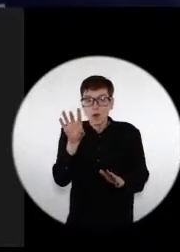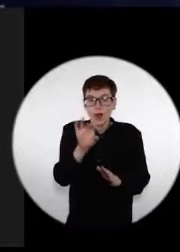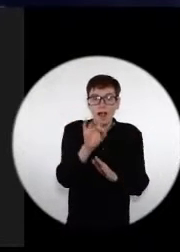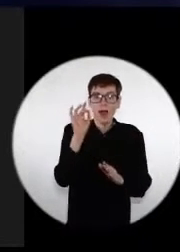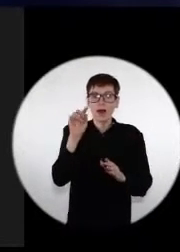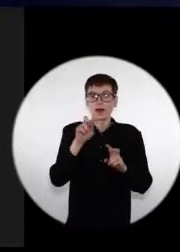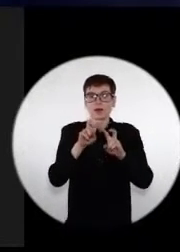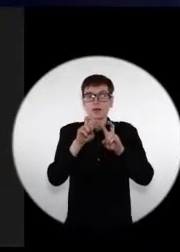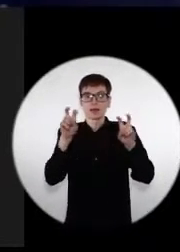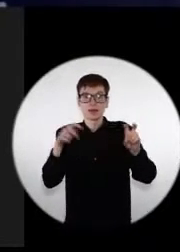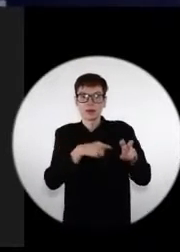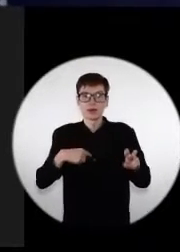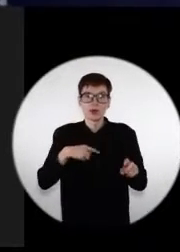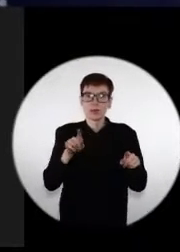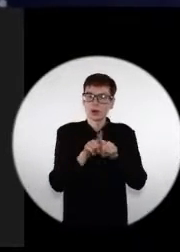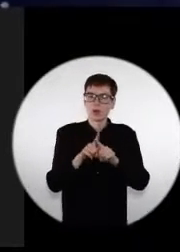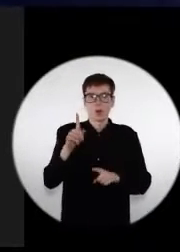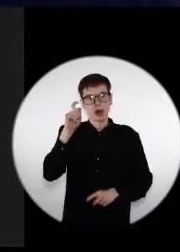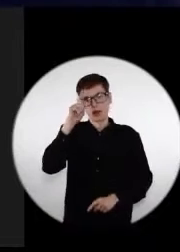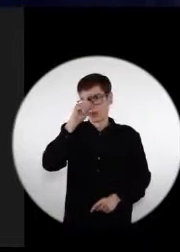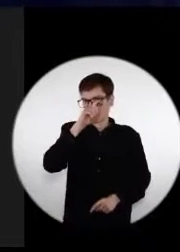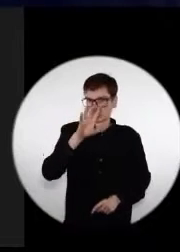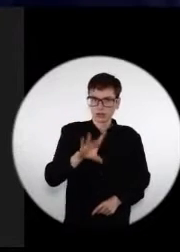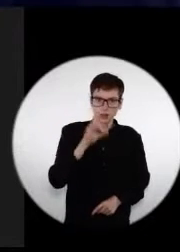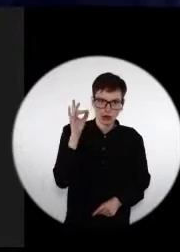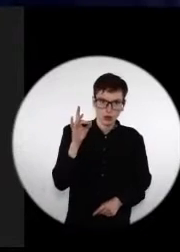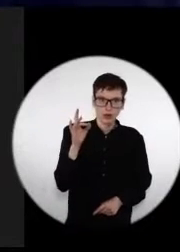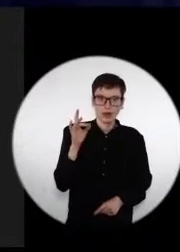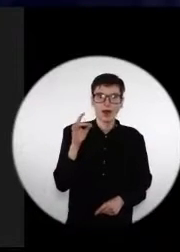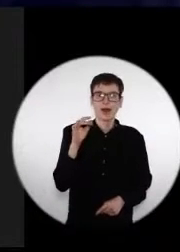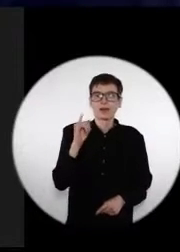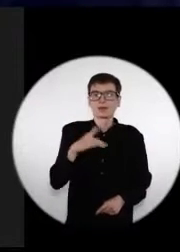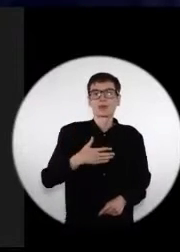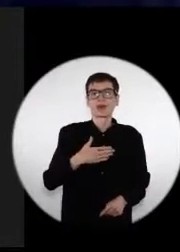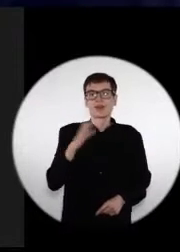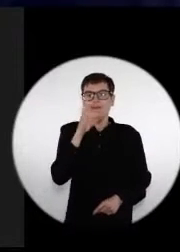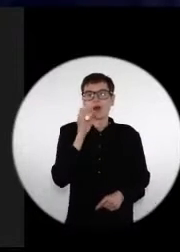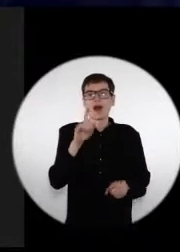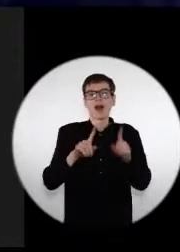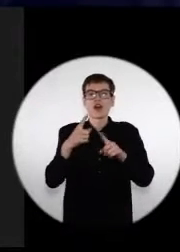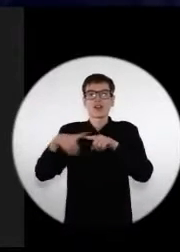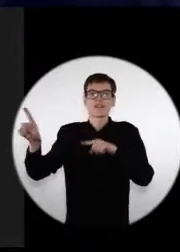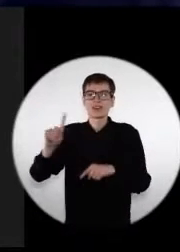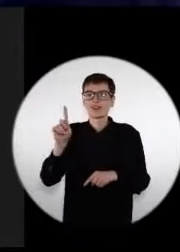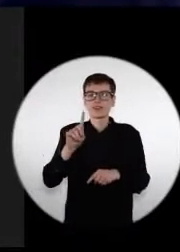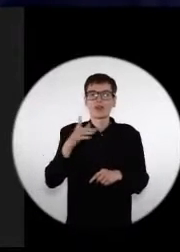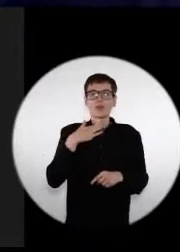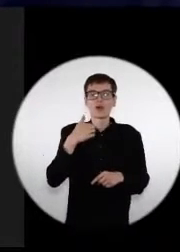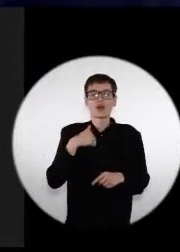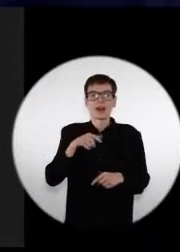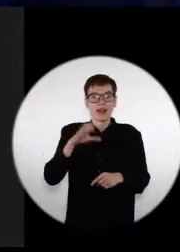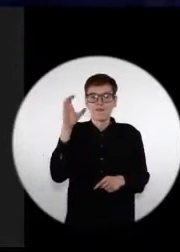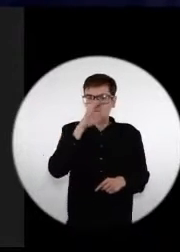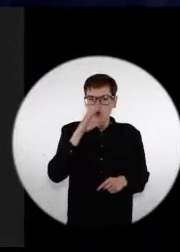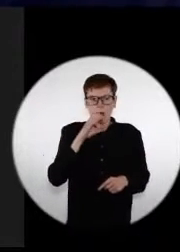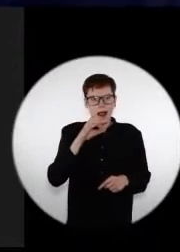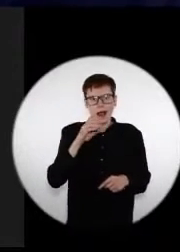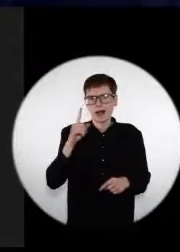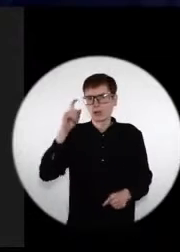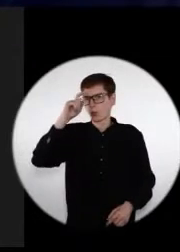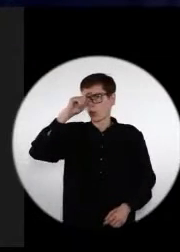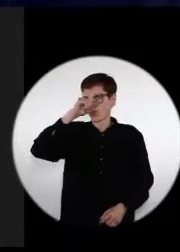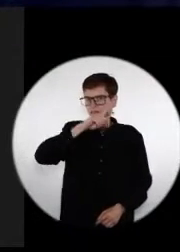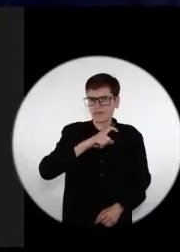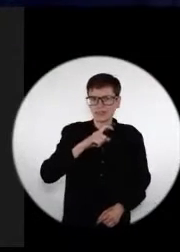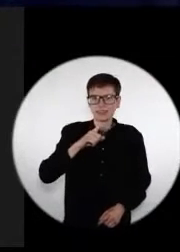esta misma tendencia de su marketing a empujarte este tipo de títulos cuesta encontrar cosas si tú quieres buscar algo